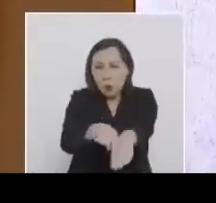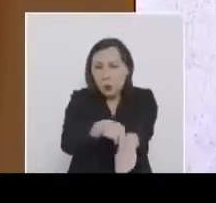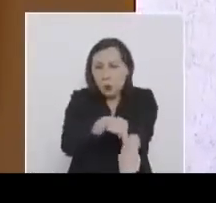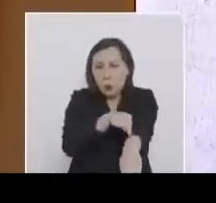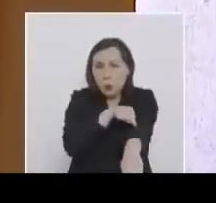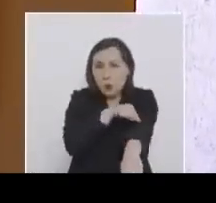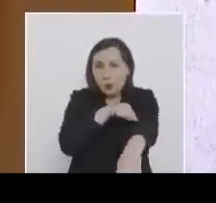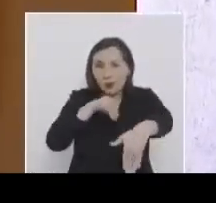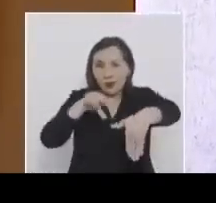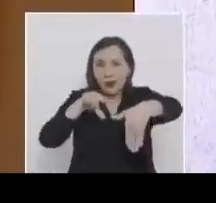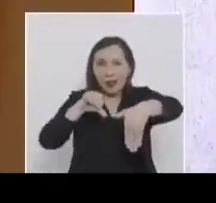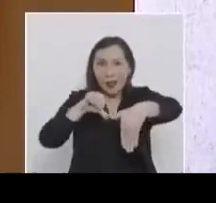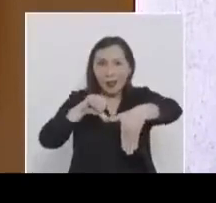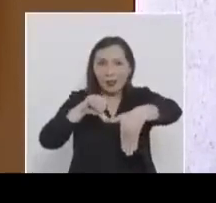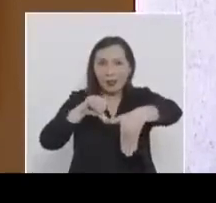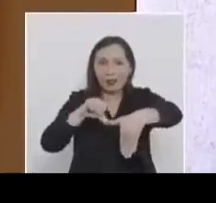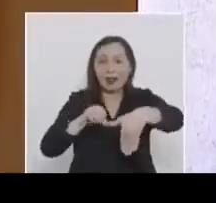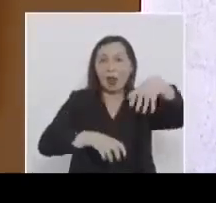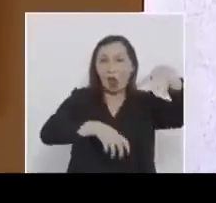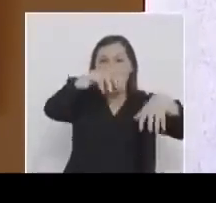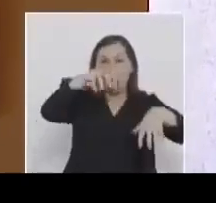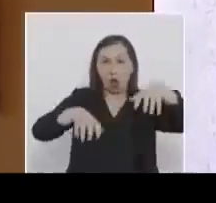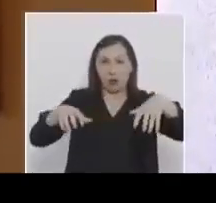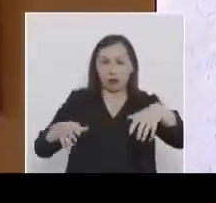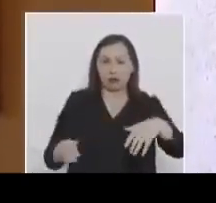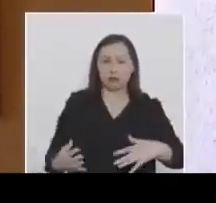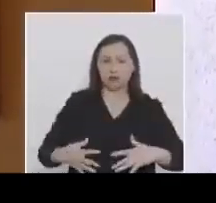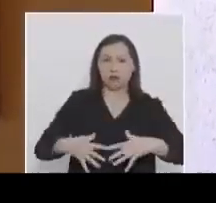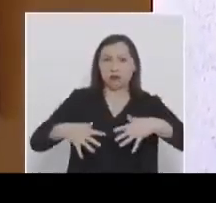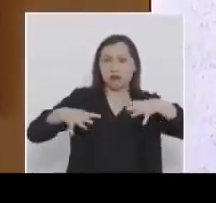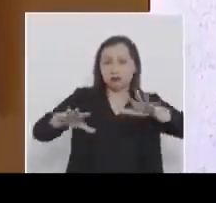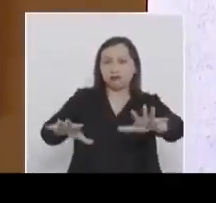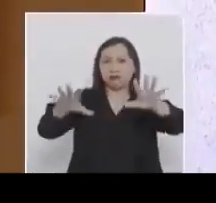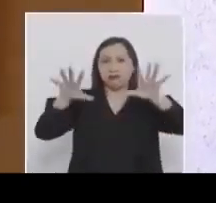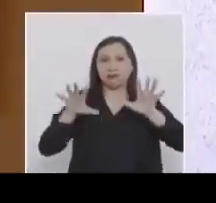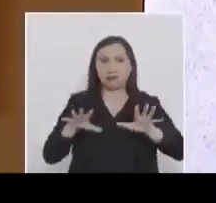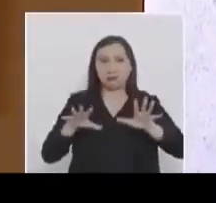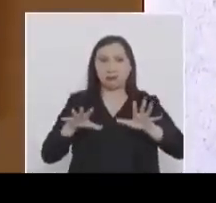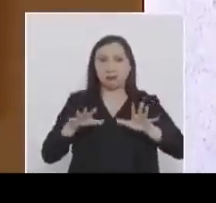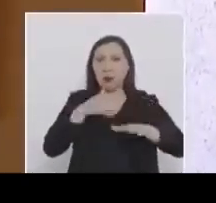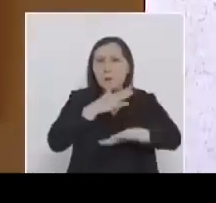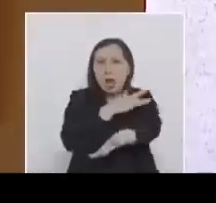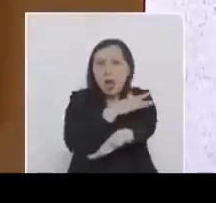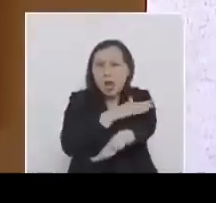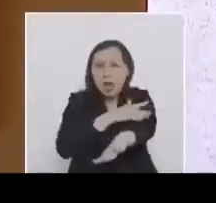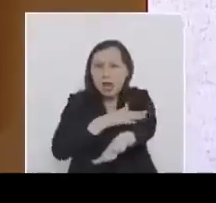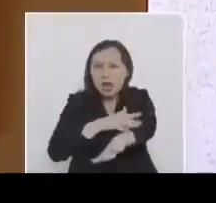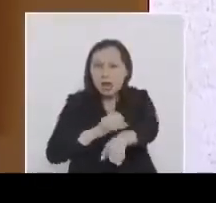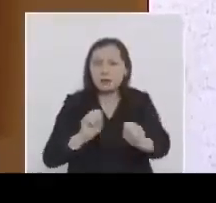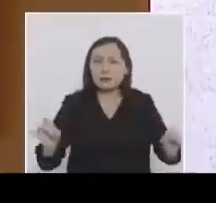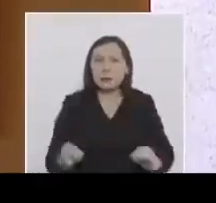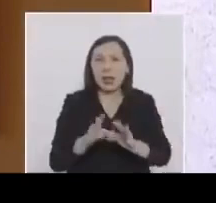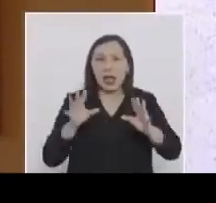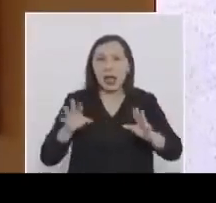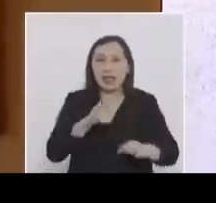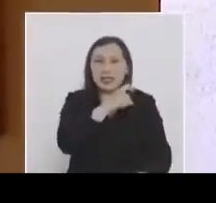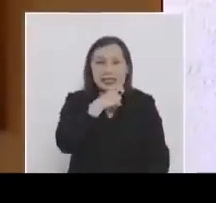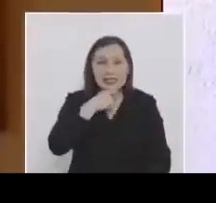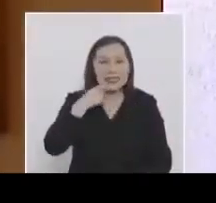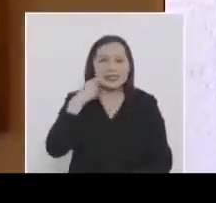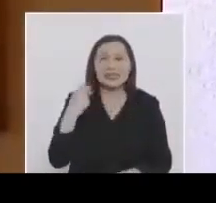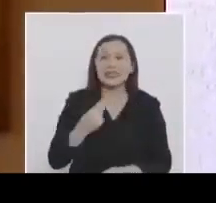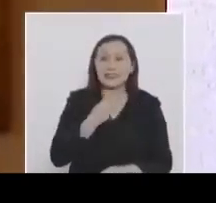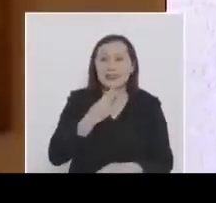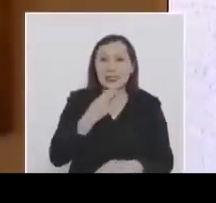continente, entre las cordilleras imponentes y su océano mágico, entre el desierto de vida y los